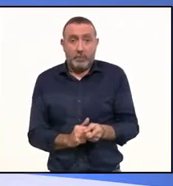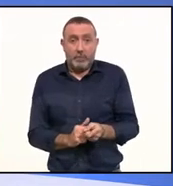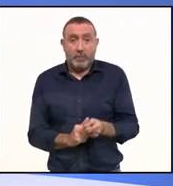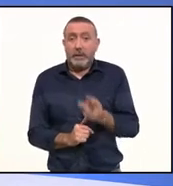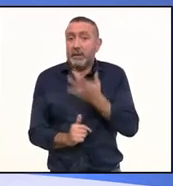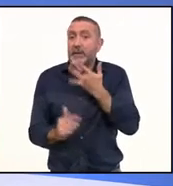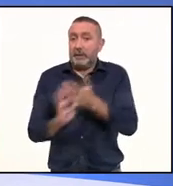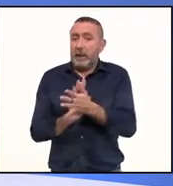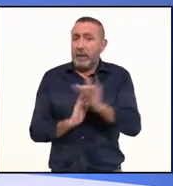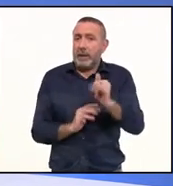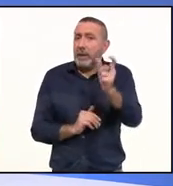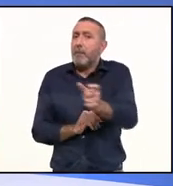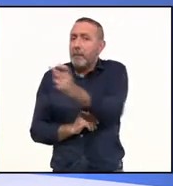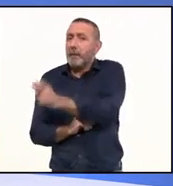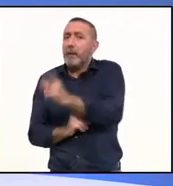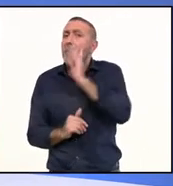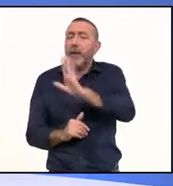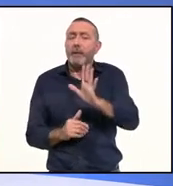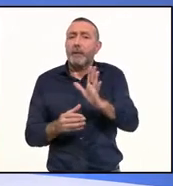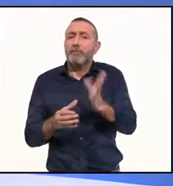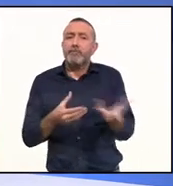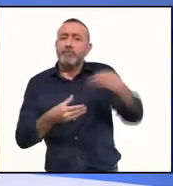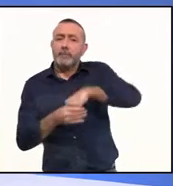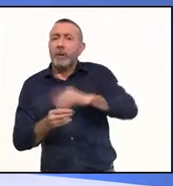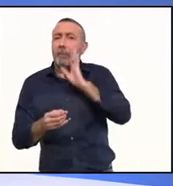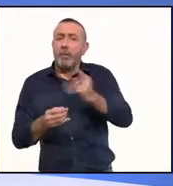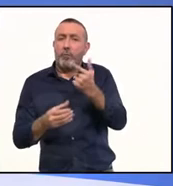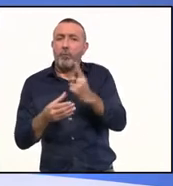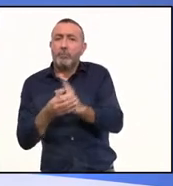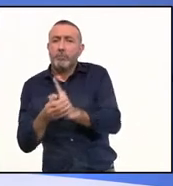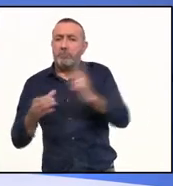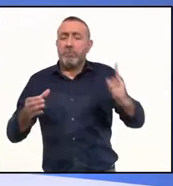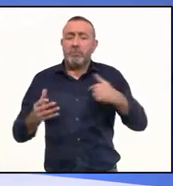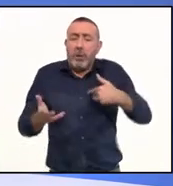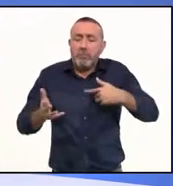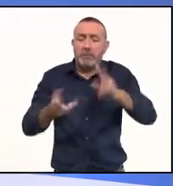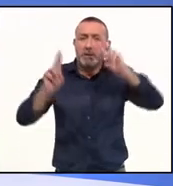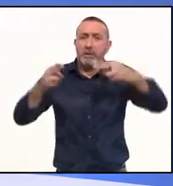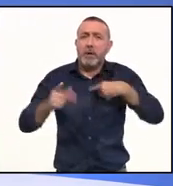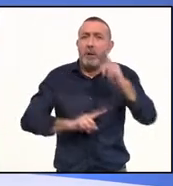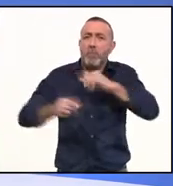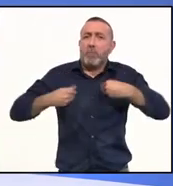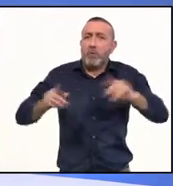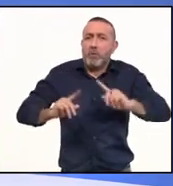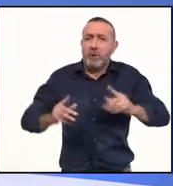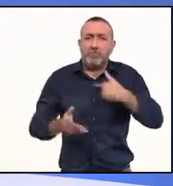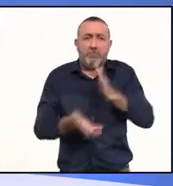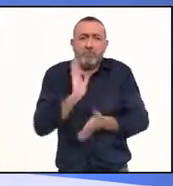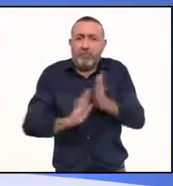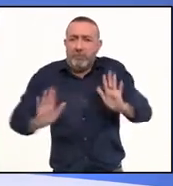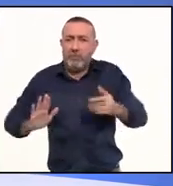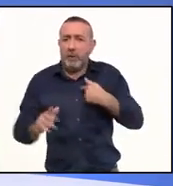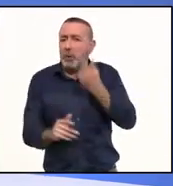hay gente que parece que no está incluida o sea que se siente como excluida como diciendo esto no va conmigo no es un problema mío no es un asunto mío